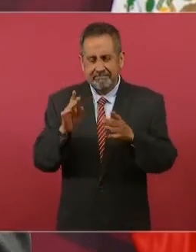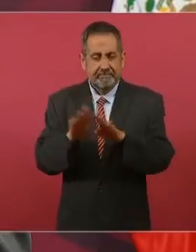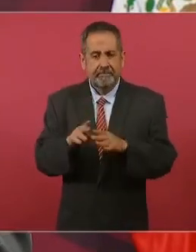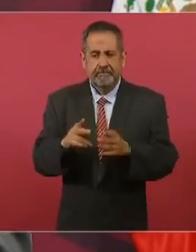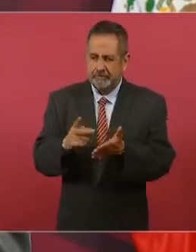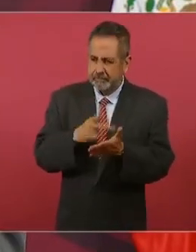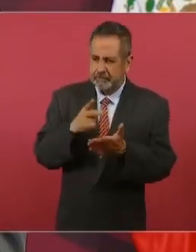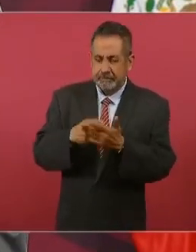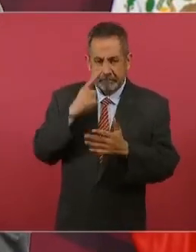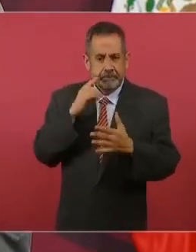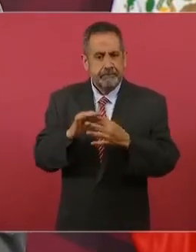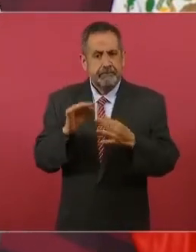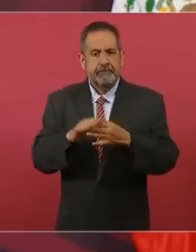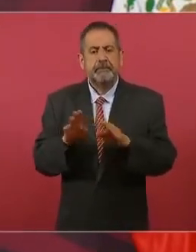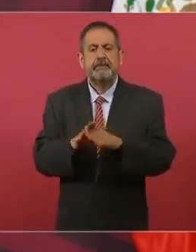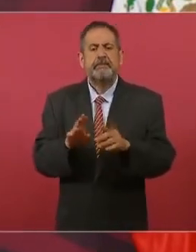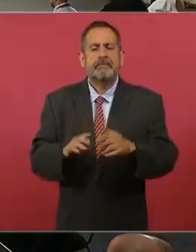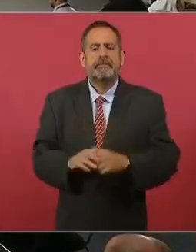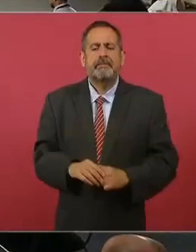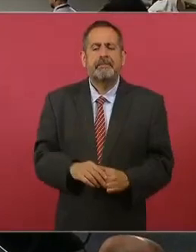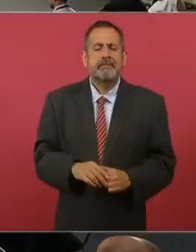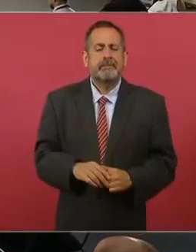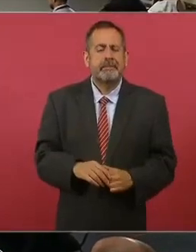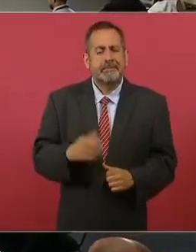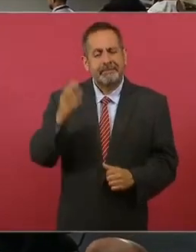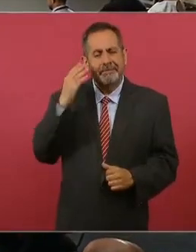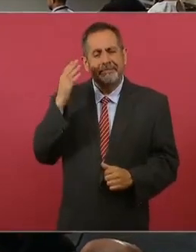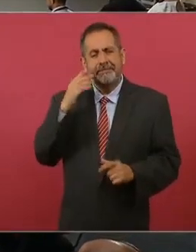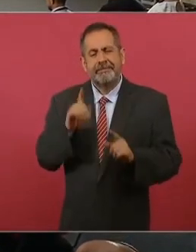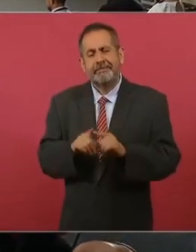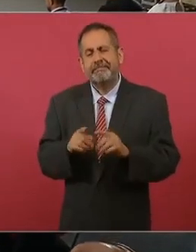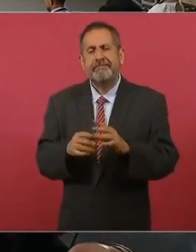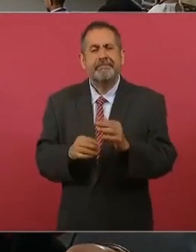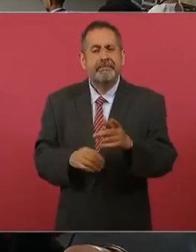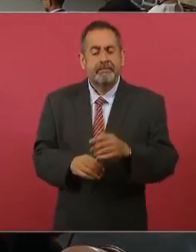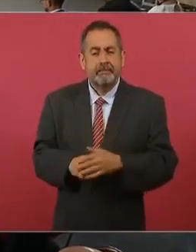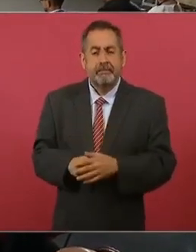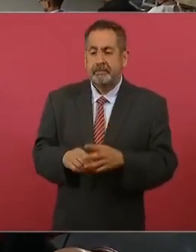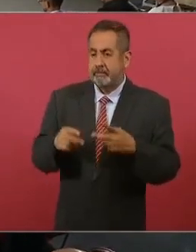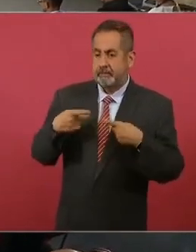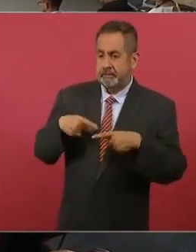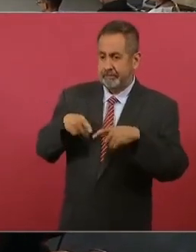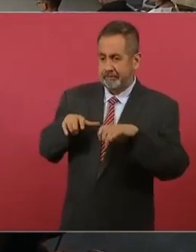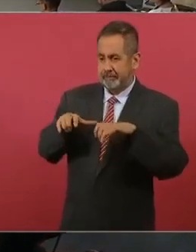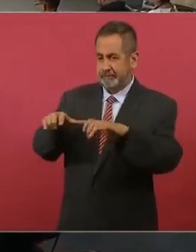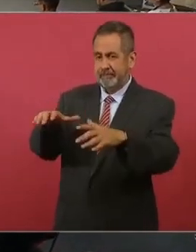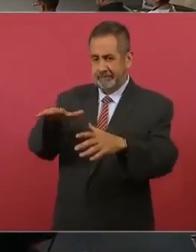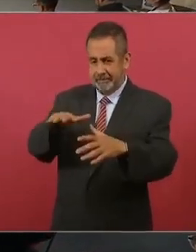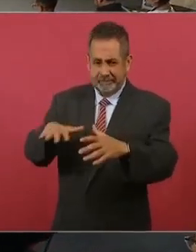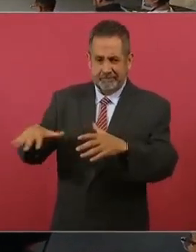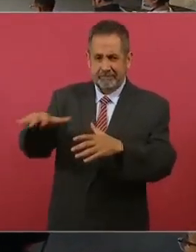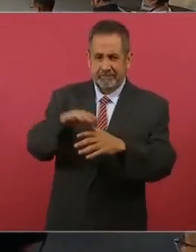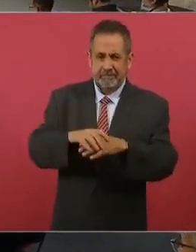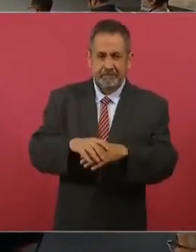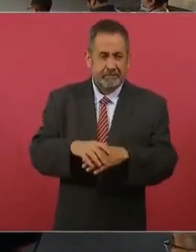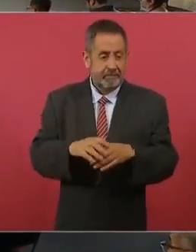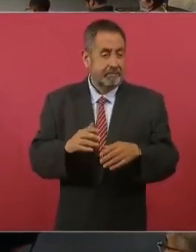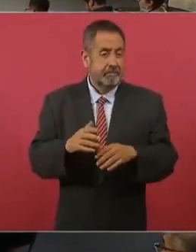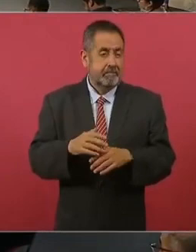muy frecuente también, o antes más, el pueblo es